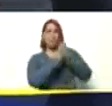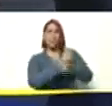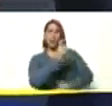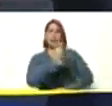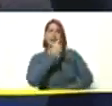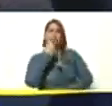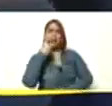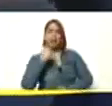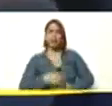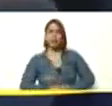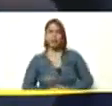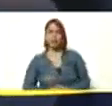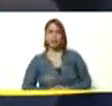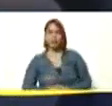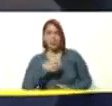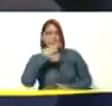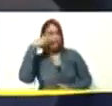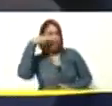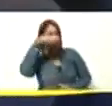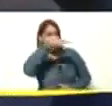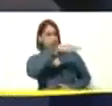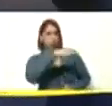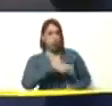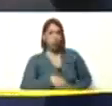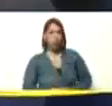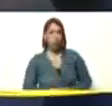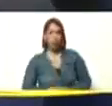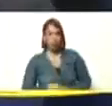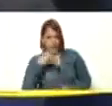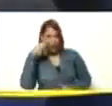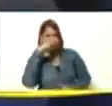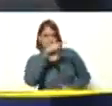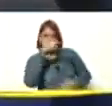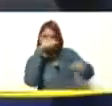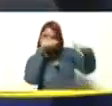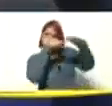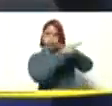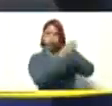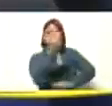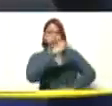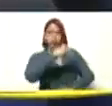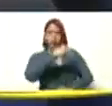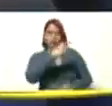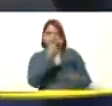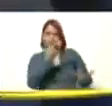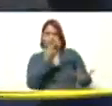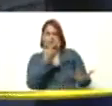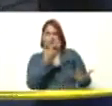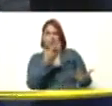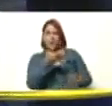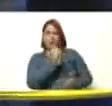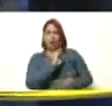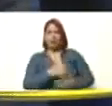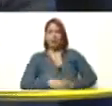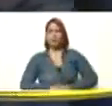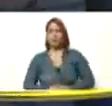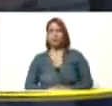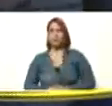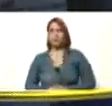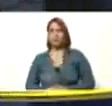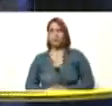Terán, esa visión de ver más allá de lo presente, de ver más allá de lo presente.